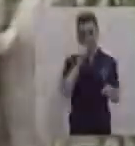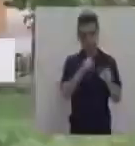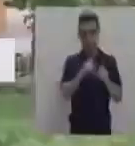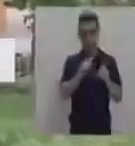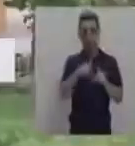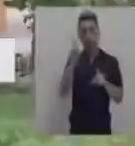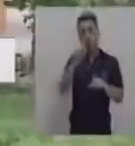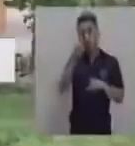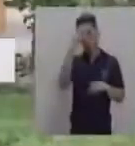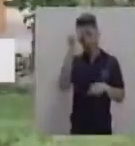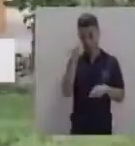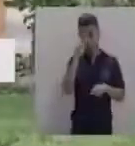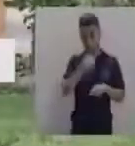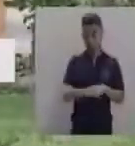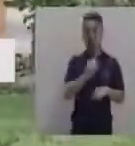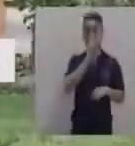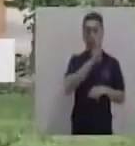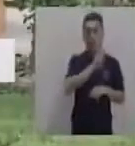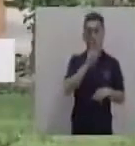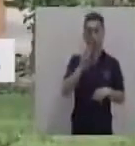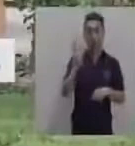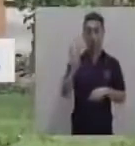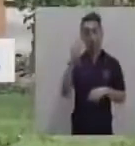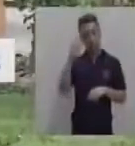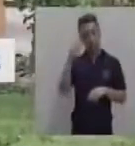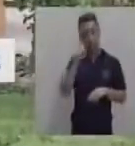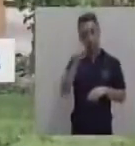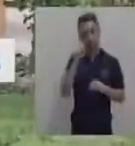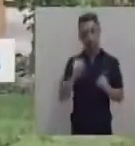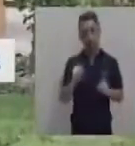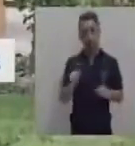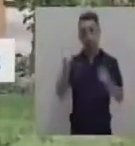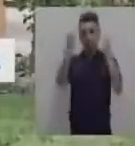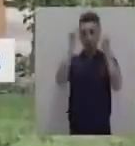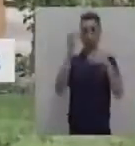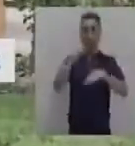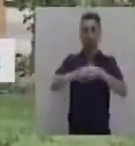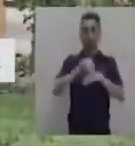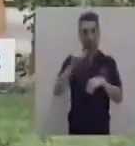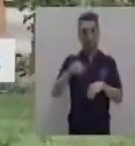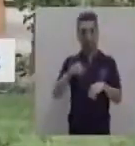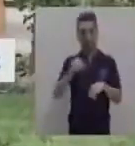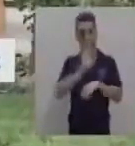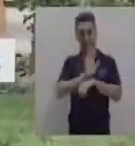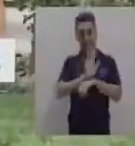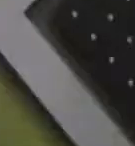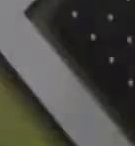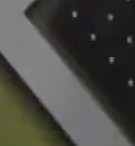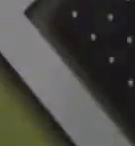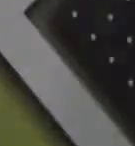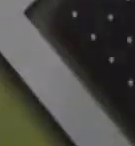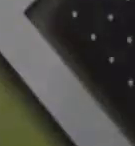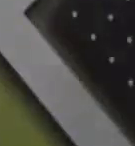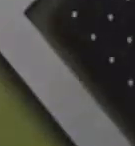que ustedes también. Y no te olvides de ingresar a nuestro portal de internet para reforzar todo lo aprendido dentro del programa.